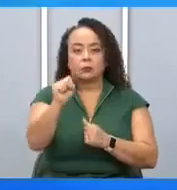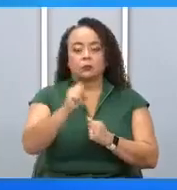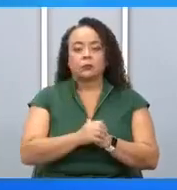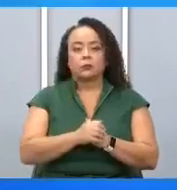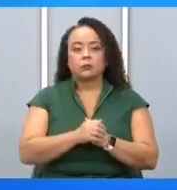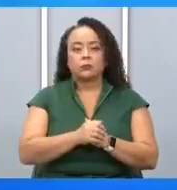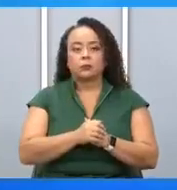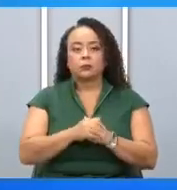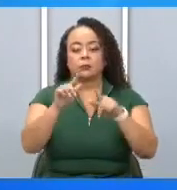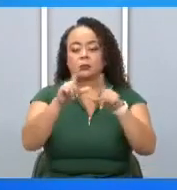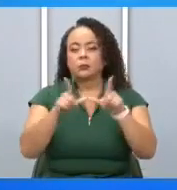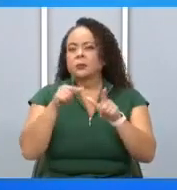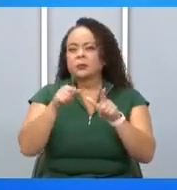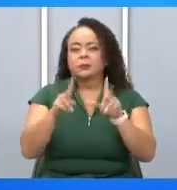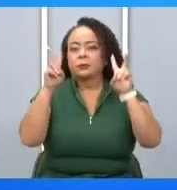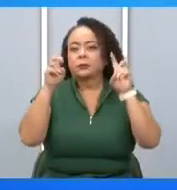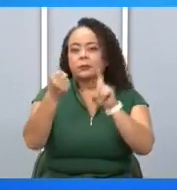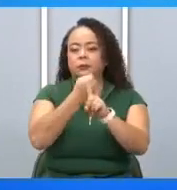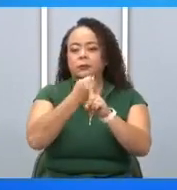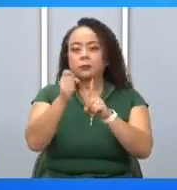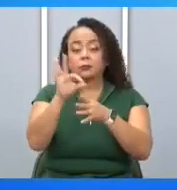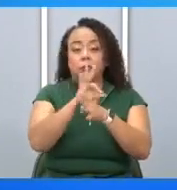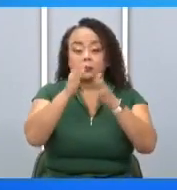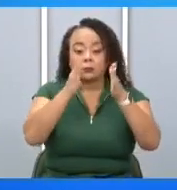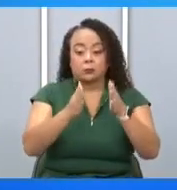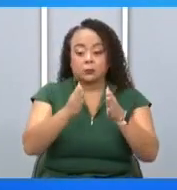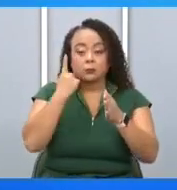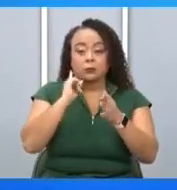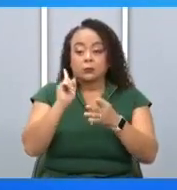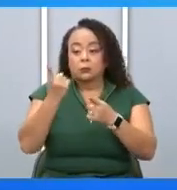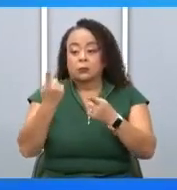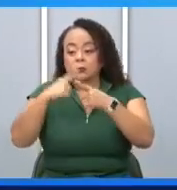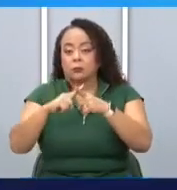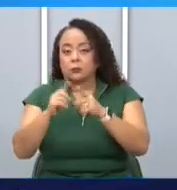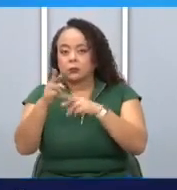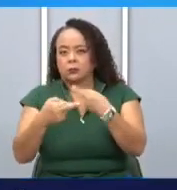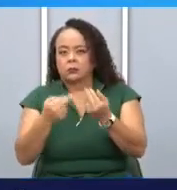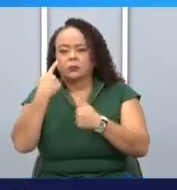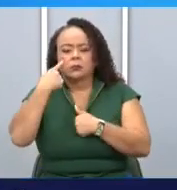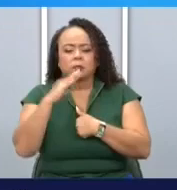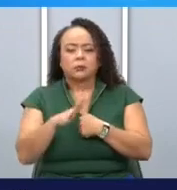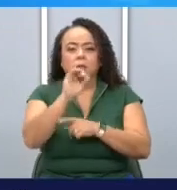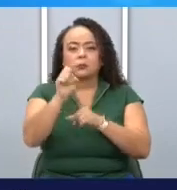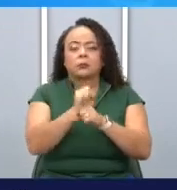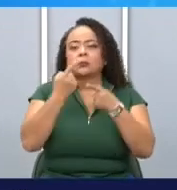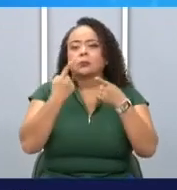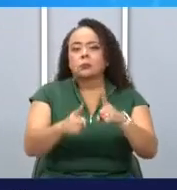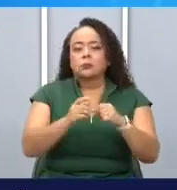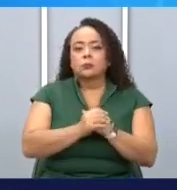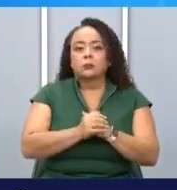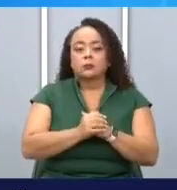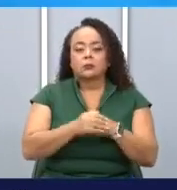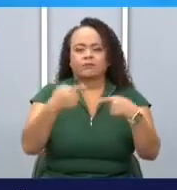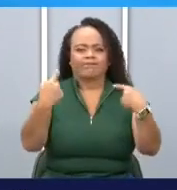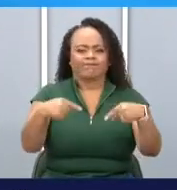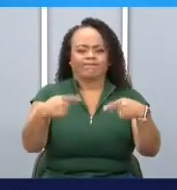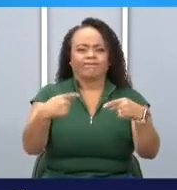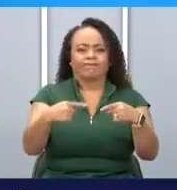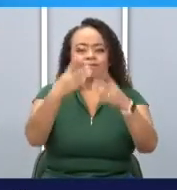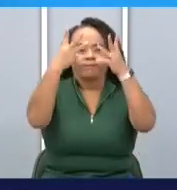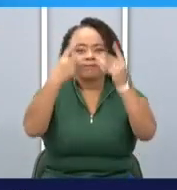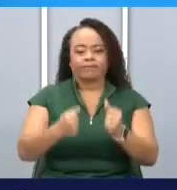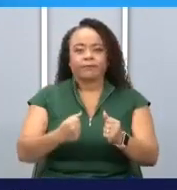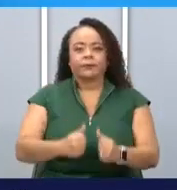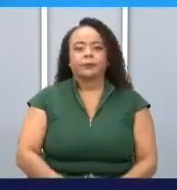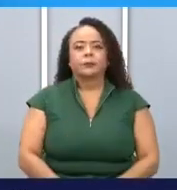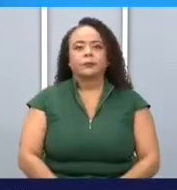Amparados fue el escenario de una supuesta agresión de un funcionario a un exregidor. Al parecer, la situación ocurrió en medio de una discusión